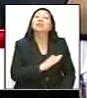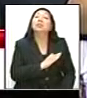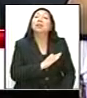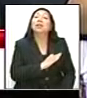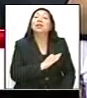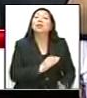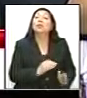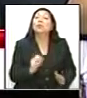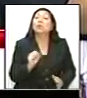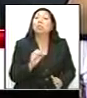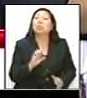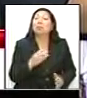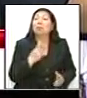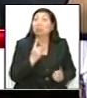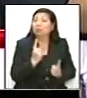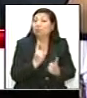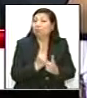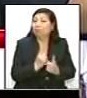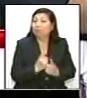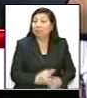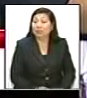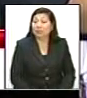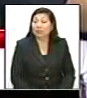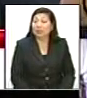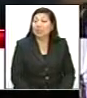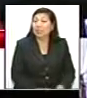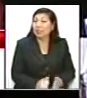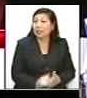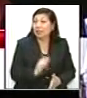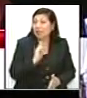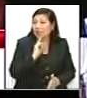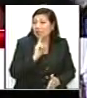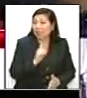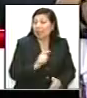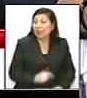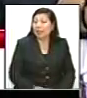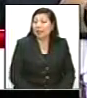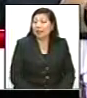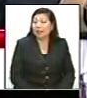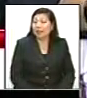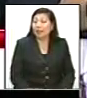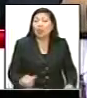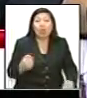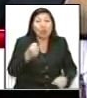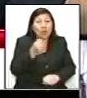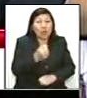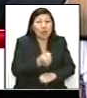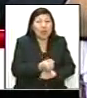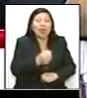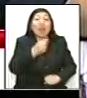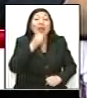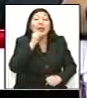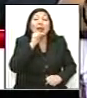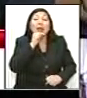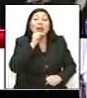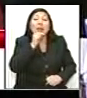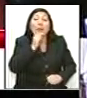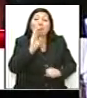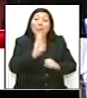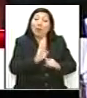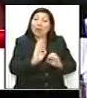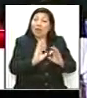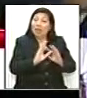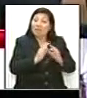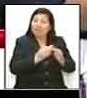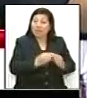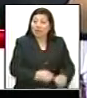un fiscal supremo se dedique exclusivamente a lo que es violencia contra la mujer y protección a la familia en